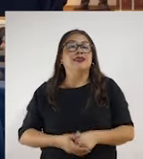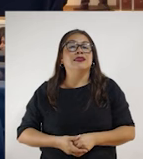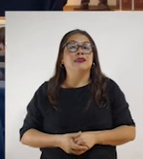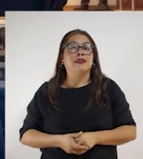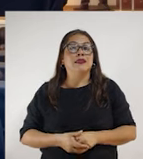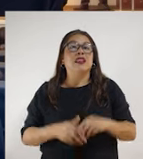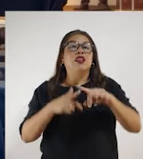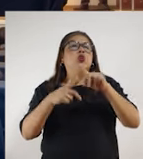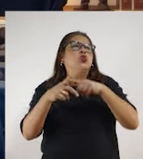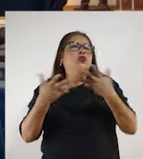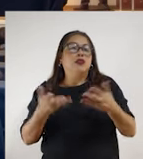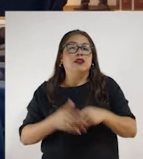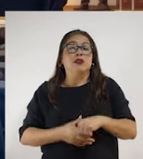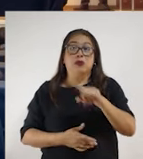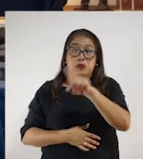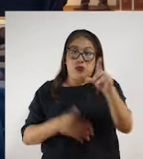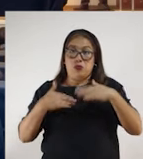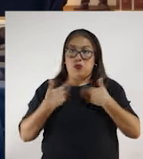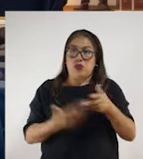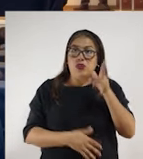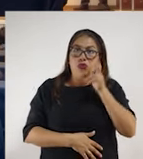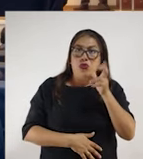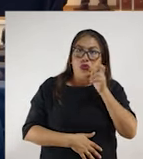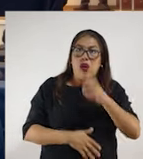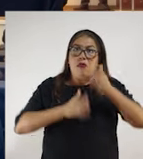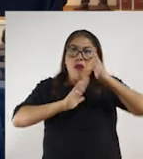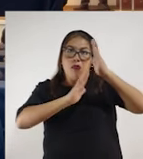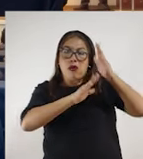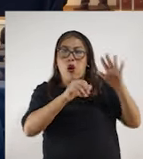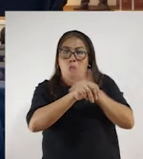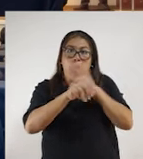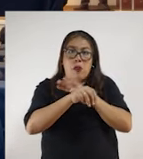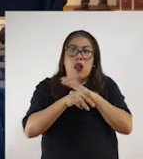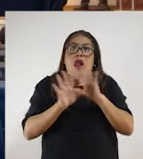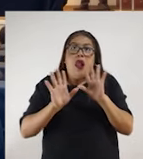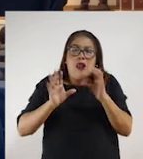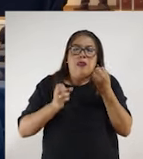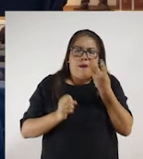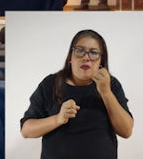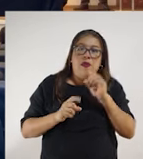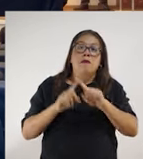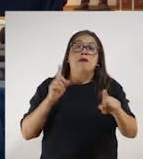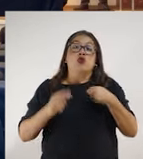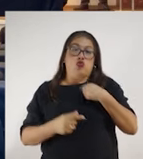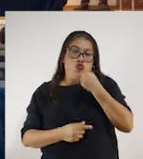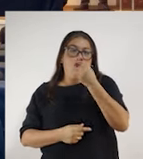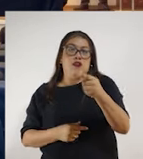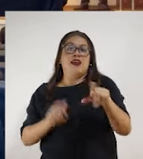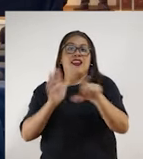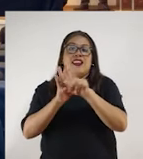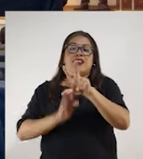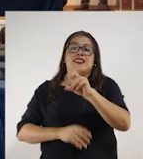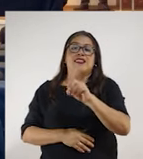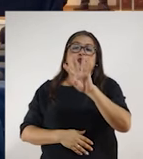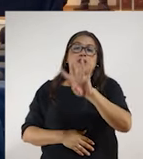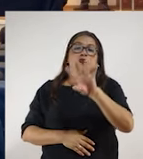Entonces, no puedo escuchar por completo la ponencia, pero imagino, y si no se ha hecho lo menciono, la